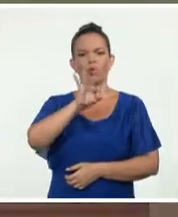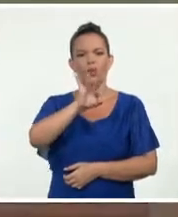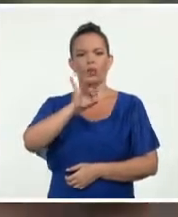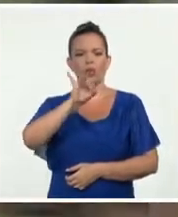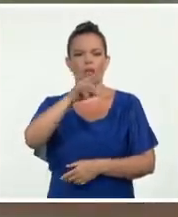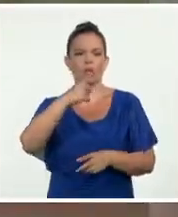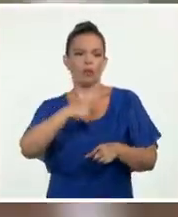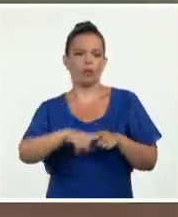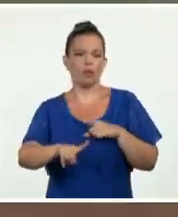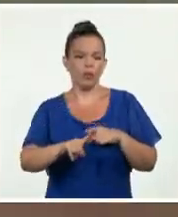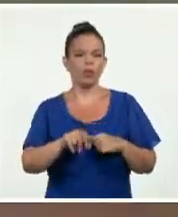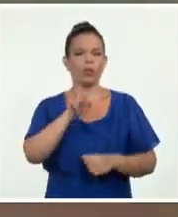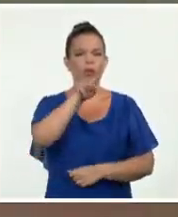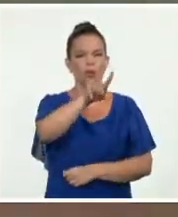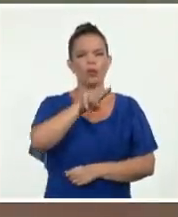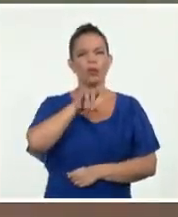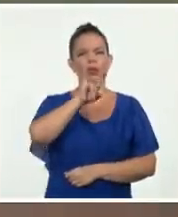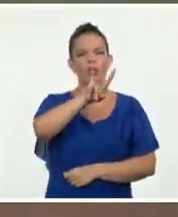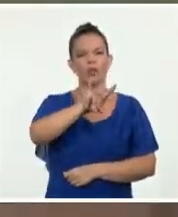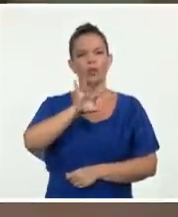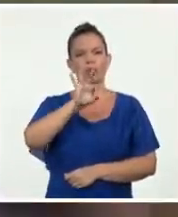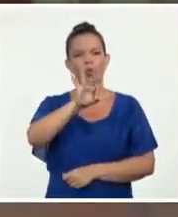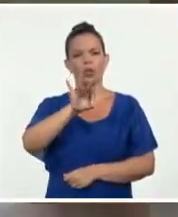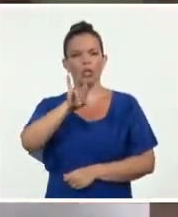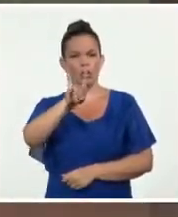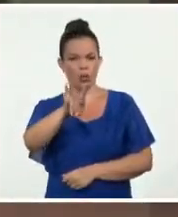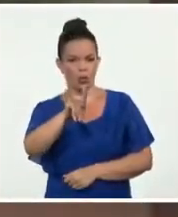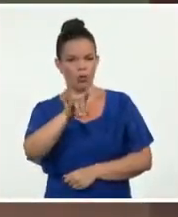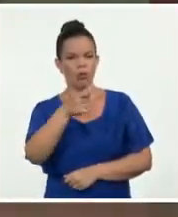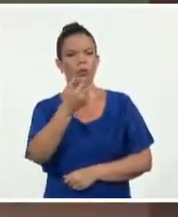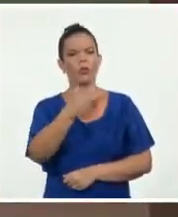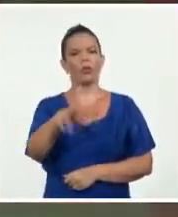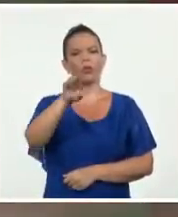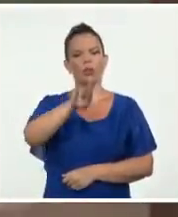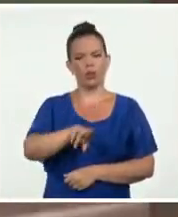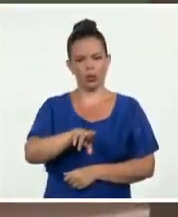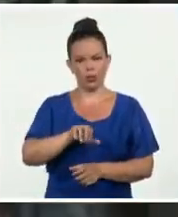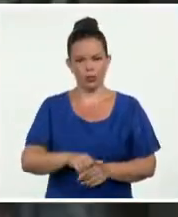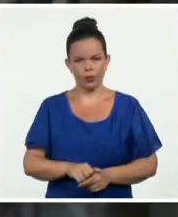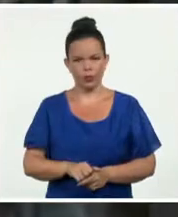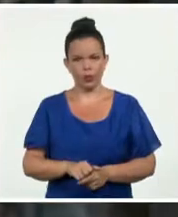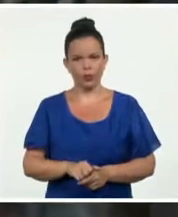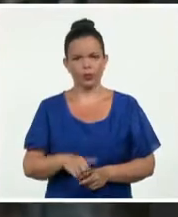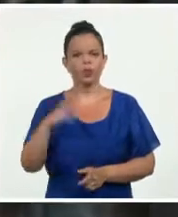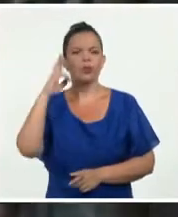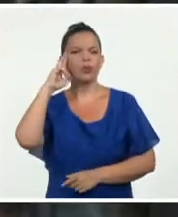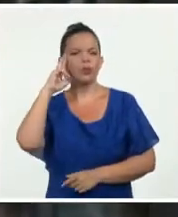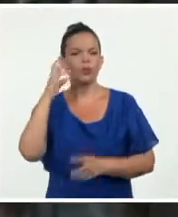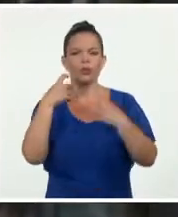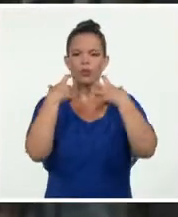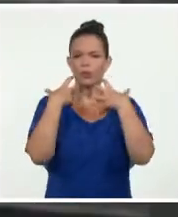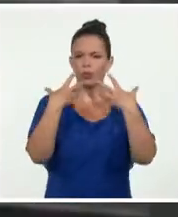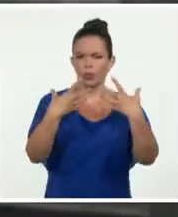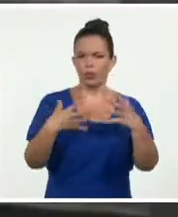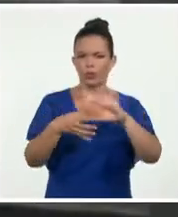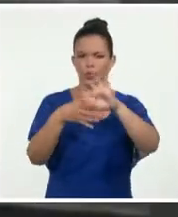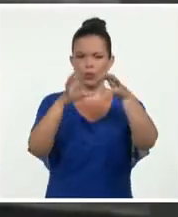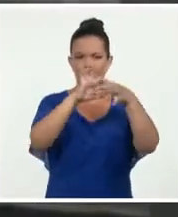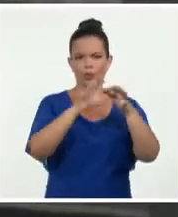de 1989 en Puerto Rico. Sin dudas, se le recuerda por su actuación en la Copa Intercontinental